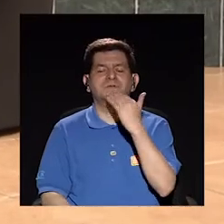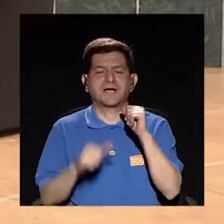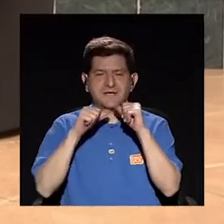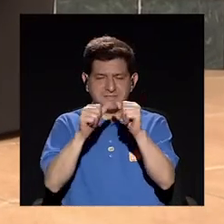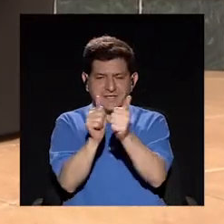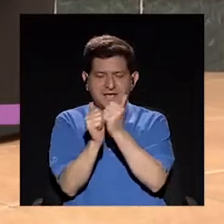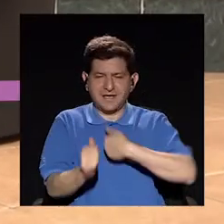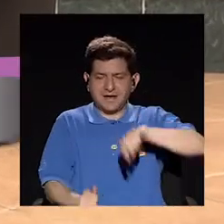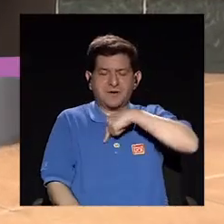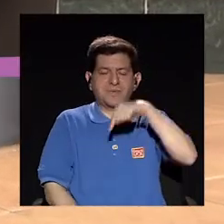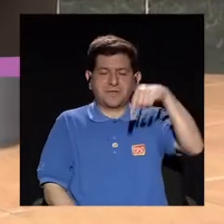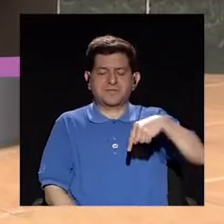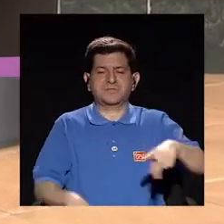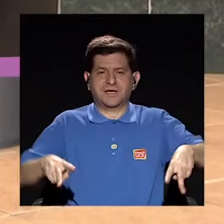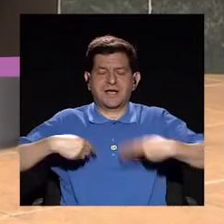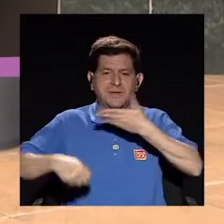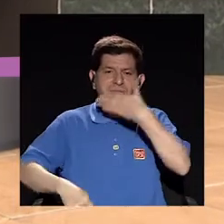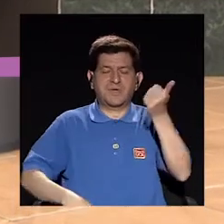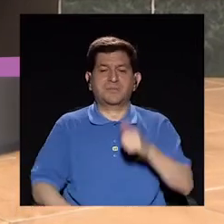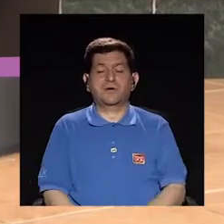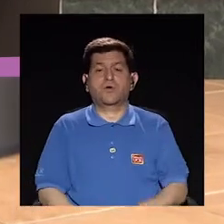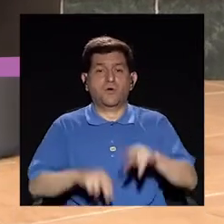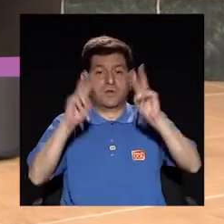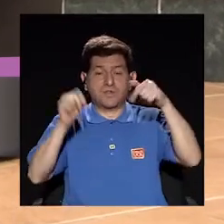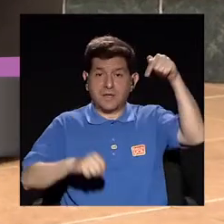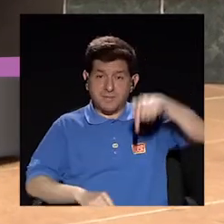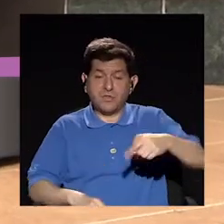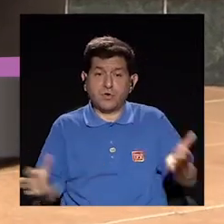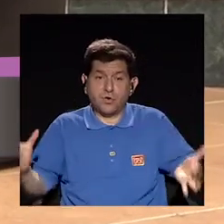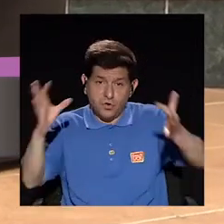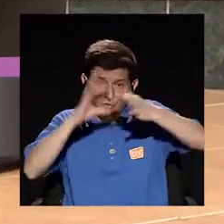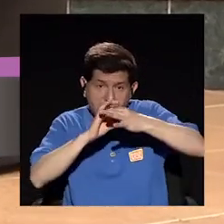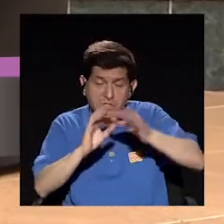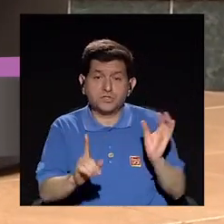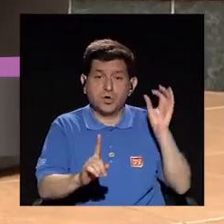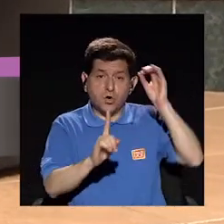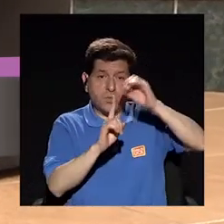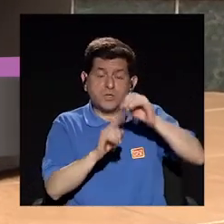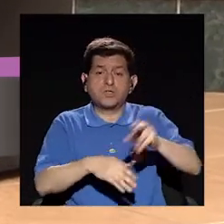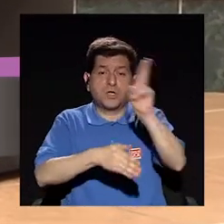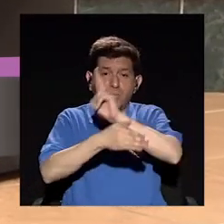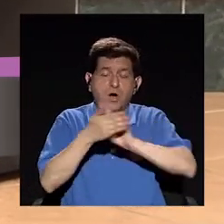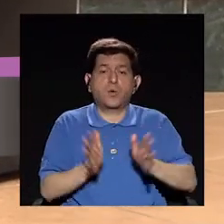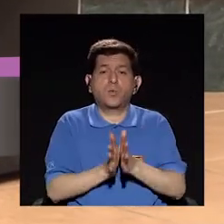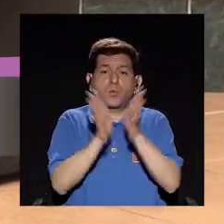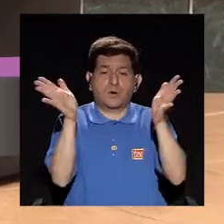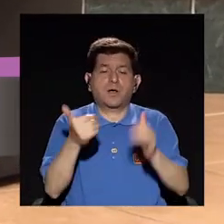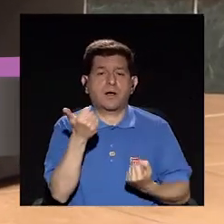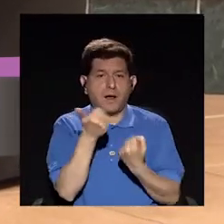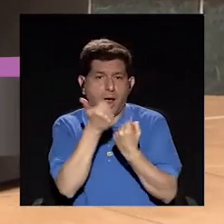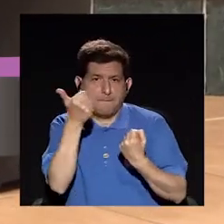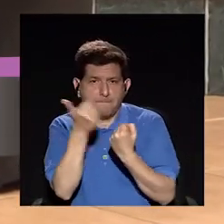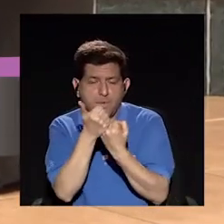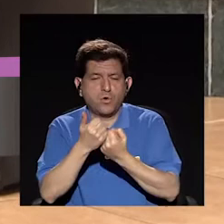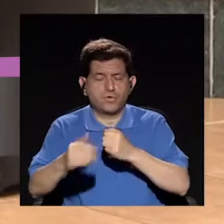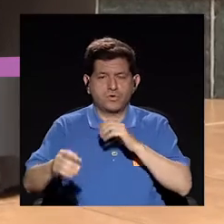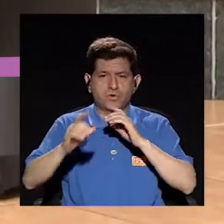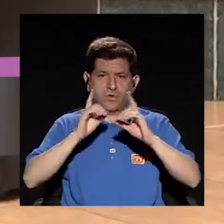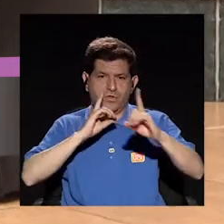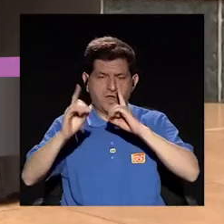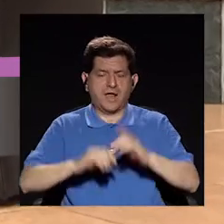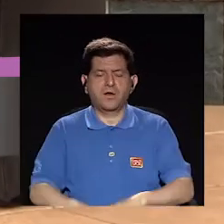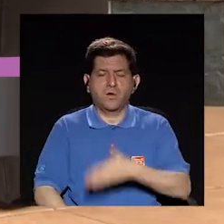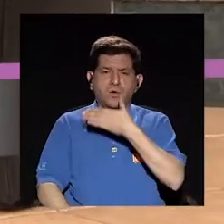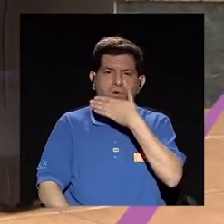Gracias por continuar con nosotros en Vivir Mejor. El tema que estamos tratando hoy se relaciona con el objetivo de las universidades públicas en apoyar el diálogo